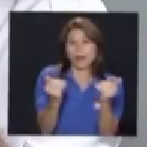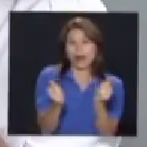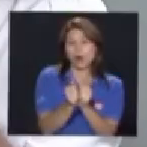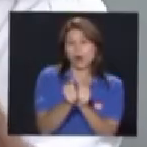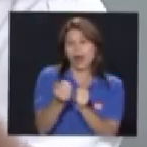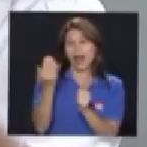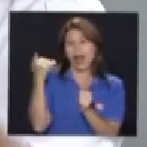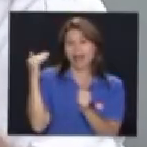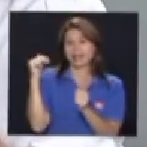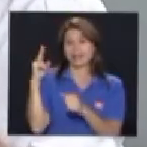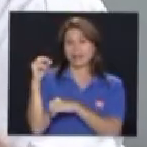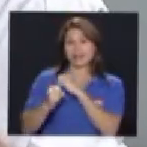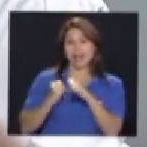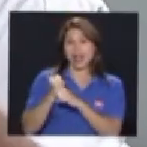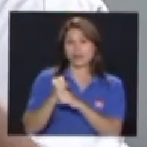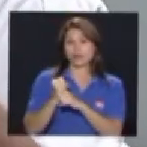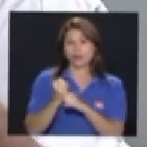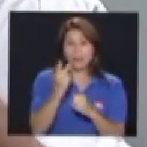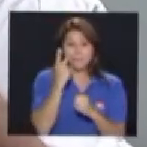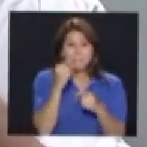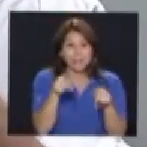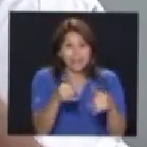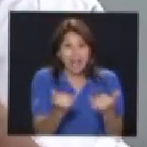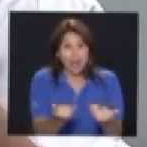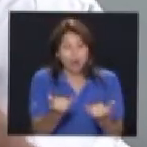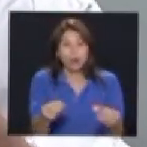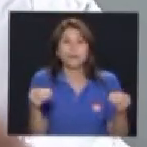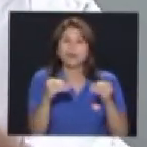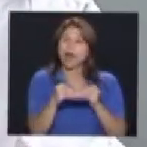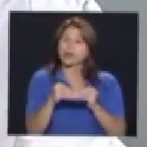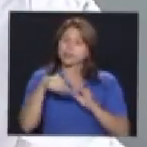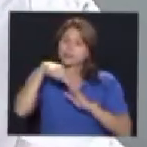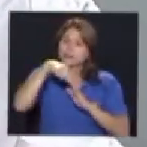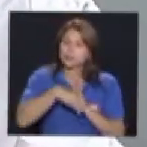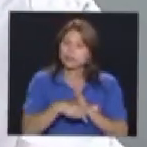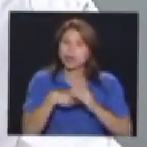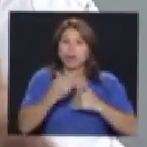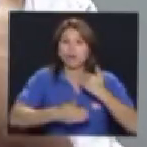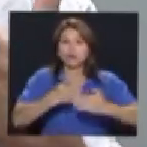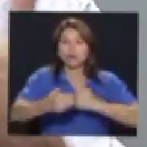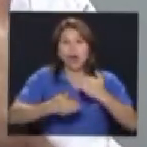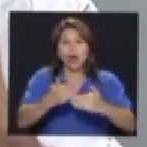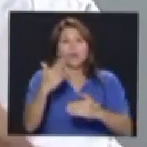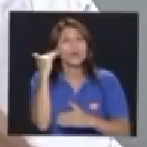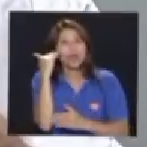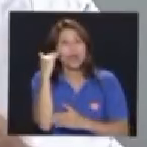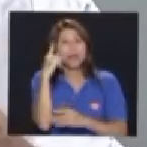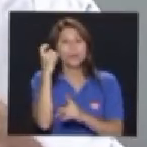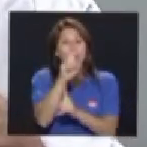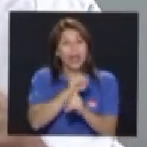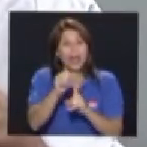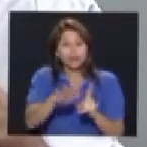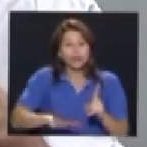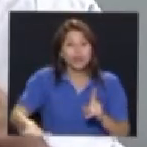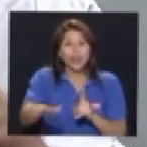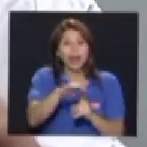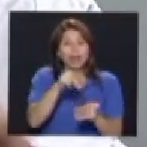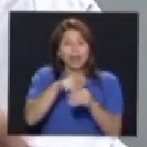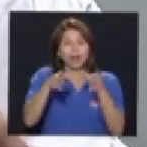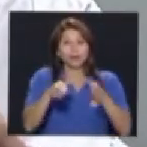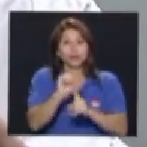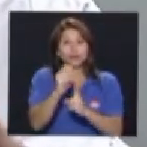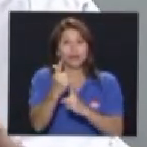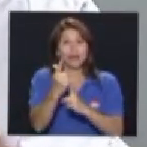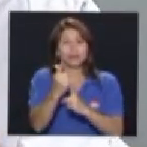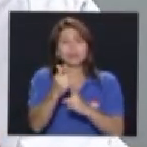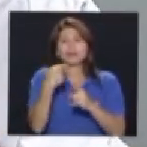producto mucho más evolucionado, porque la sociedad nos está demandando, los distintos actores sociales,